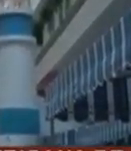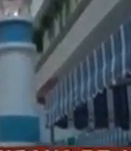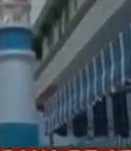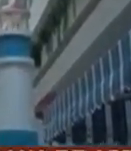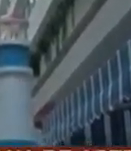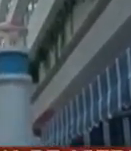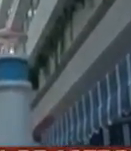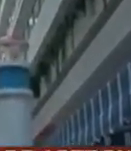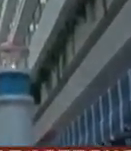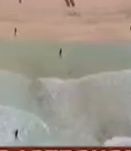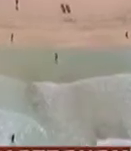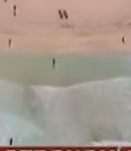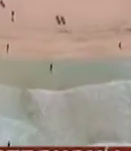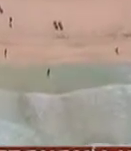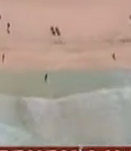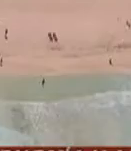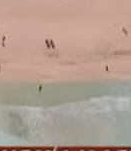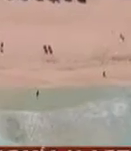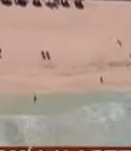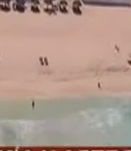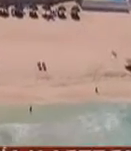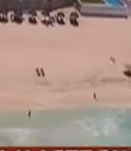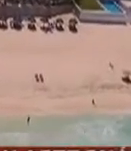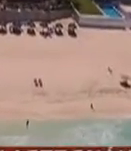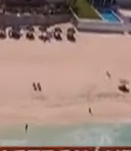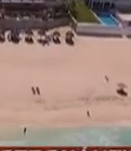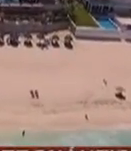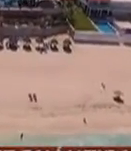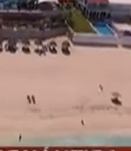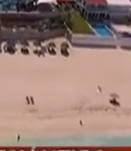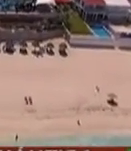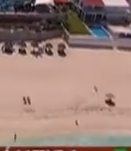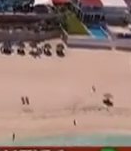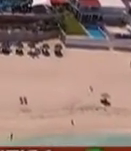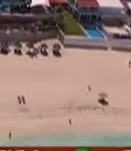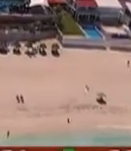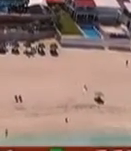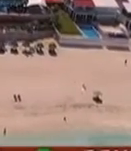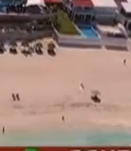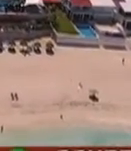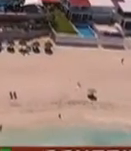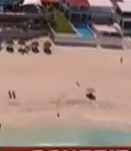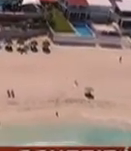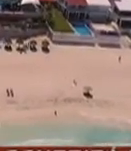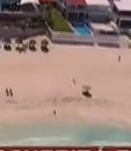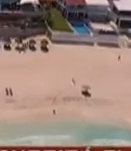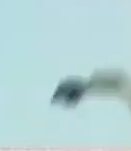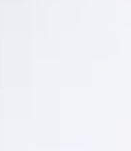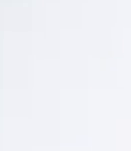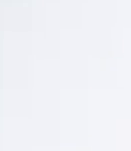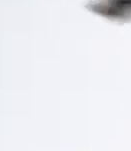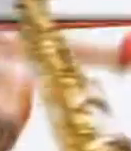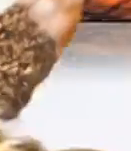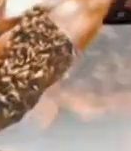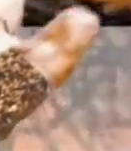cómo incidir en dicho crecimiento de manera sustentable y con mayor productividad.